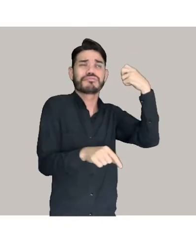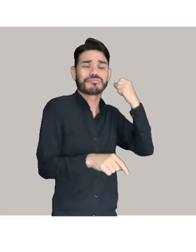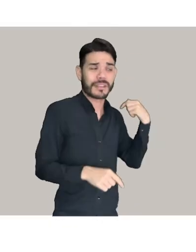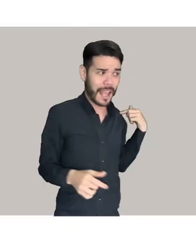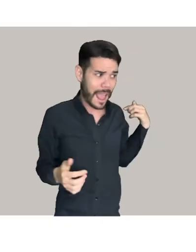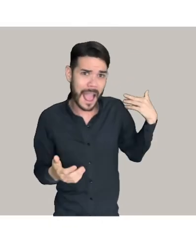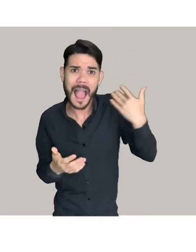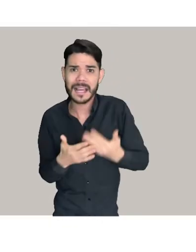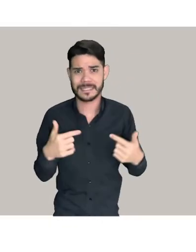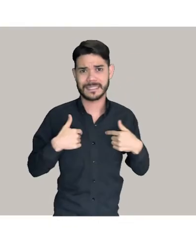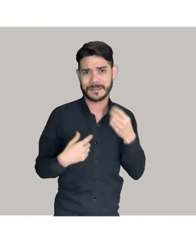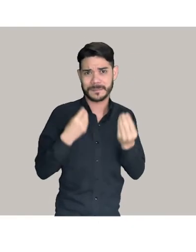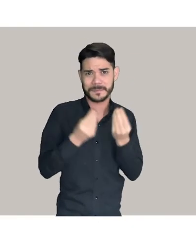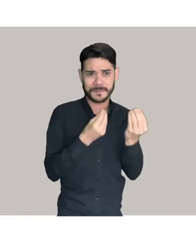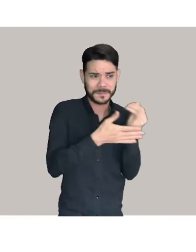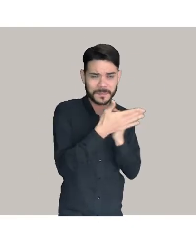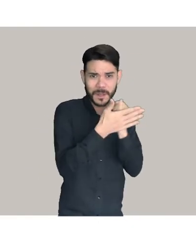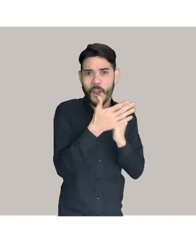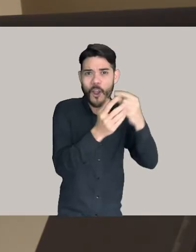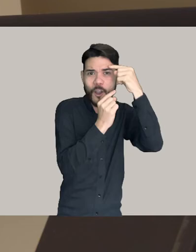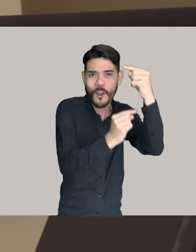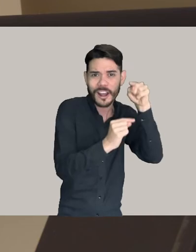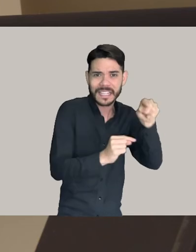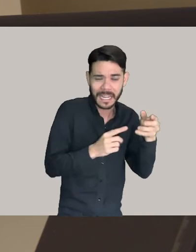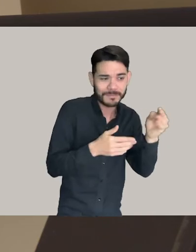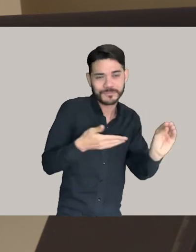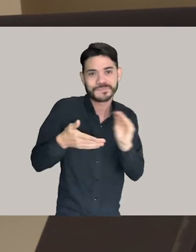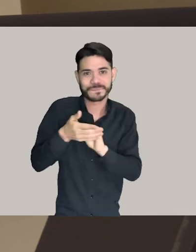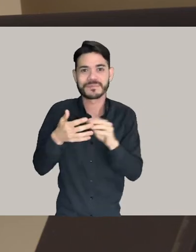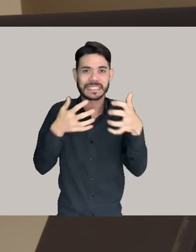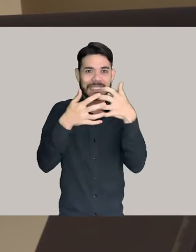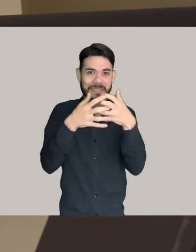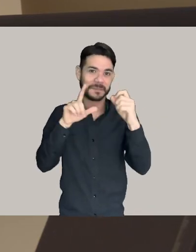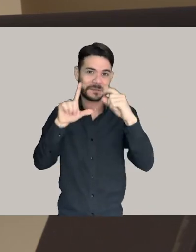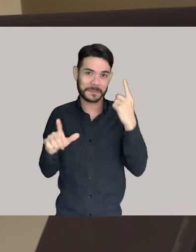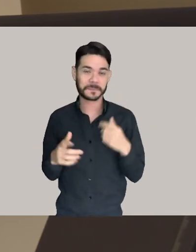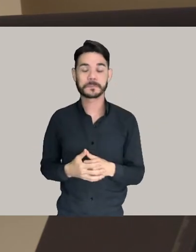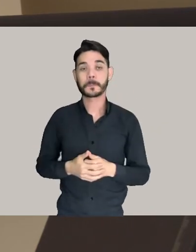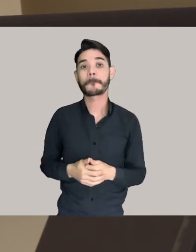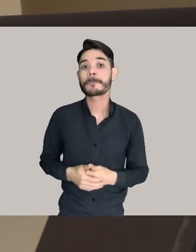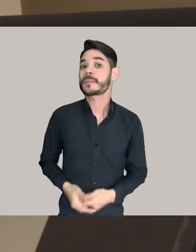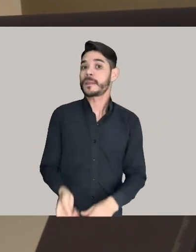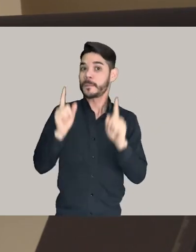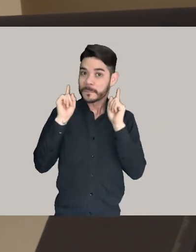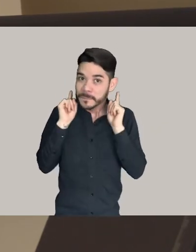que yo hiciera estas originales para pasarlas aquí al sistema